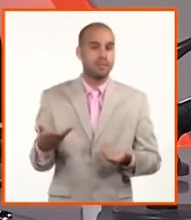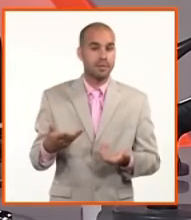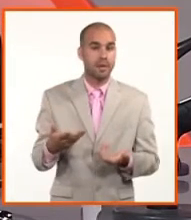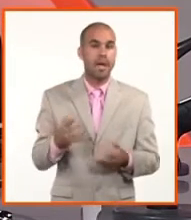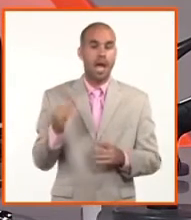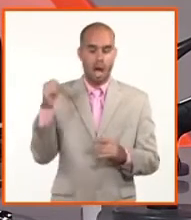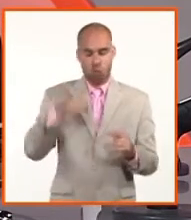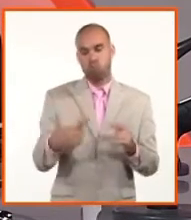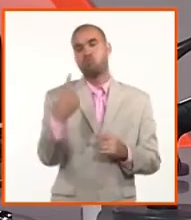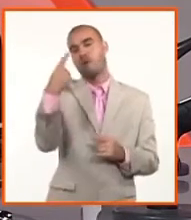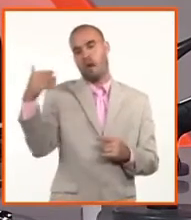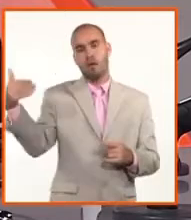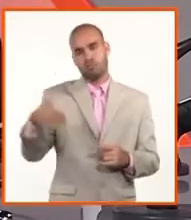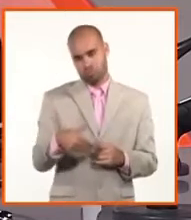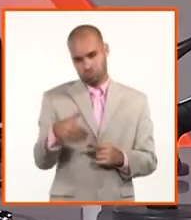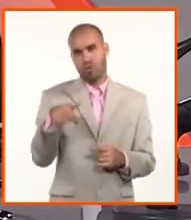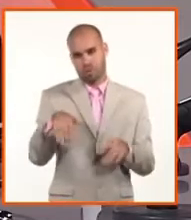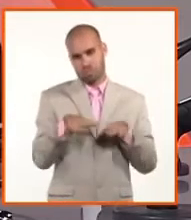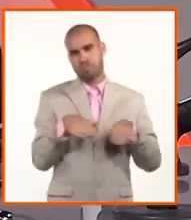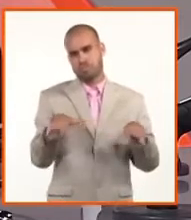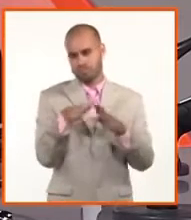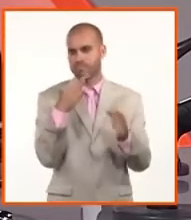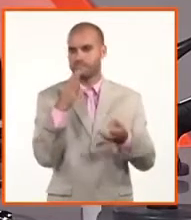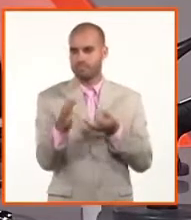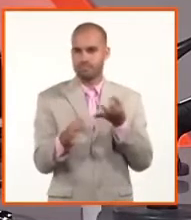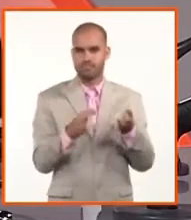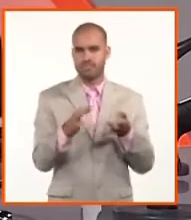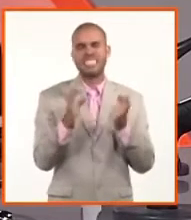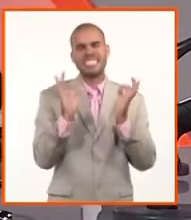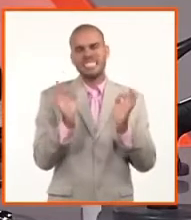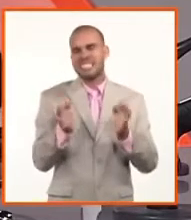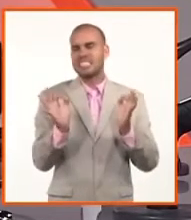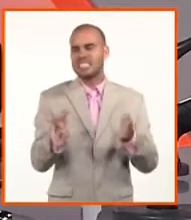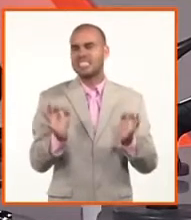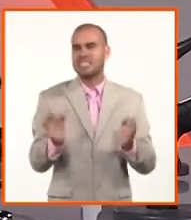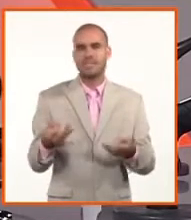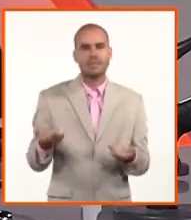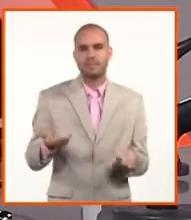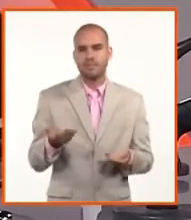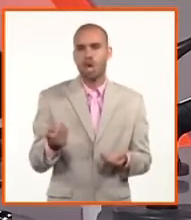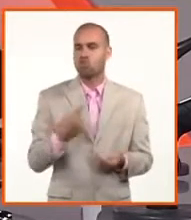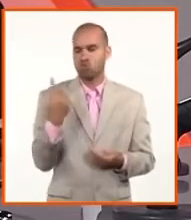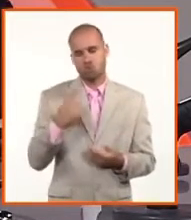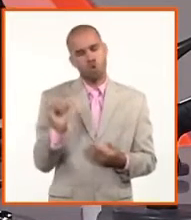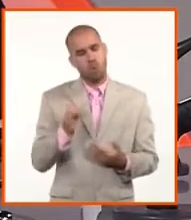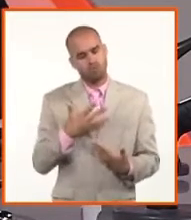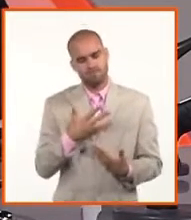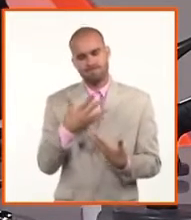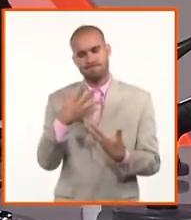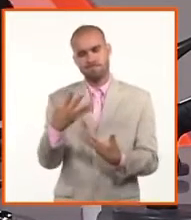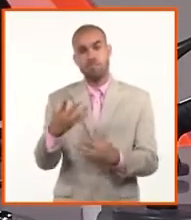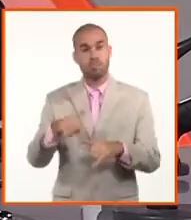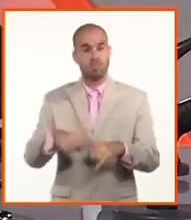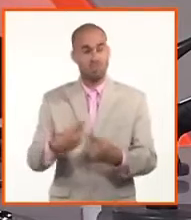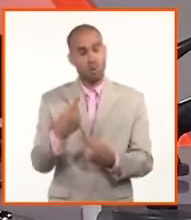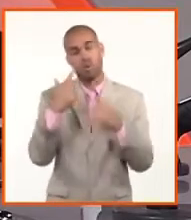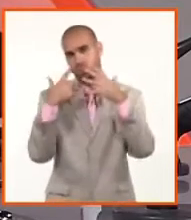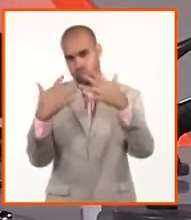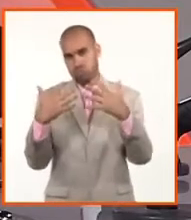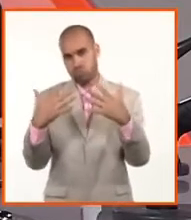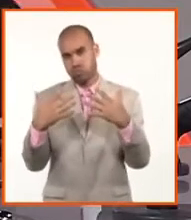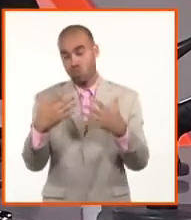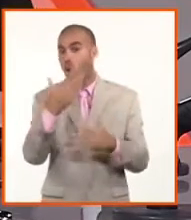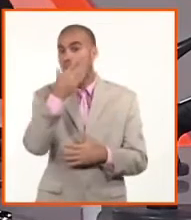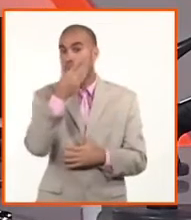en nuestra mesa redonda y que a quien siempre, por supuesto, le rendimos tributo por lo que significó también para esos